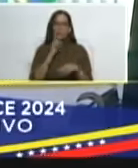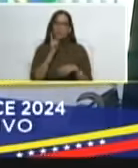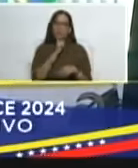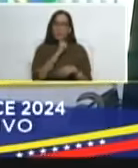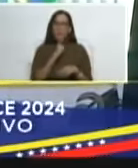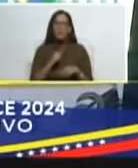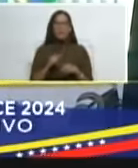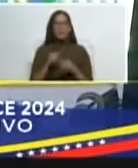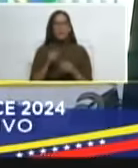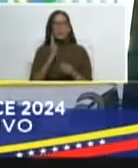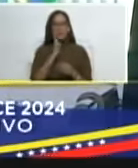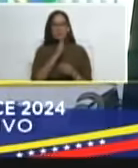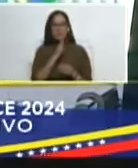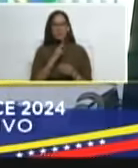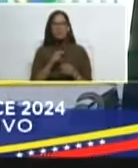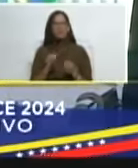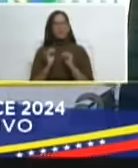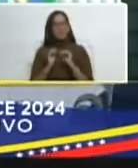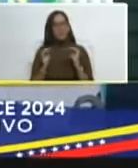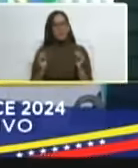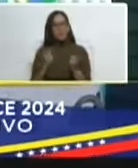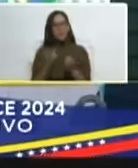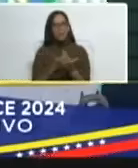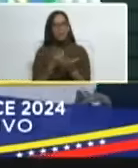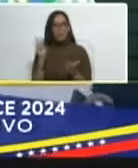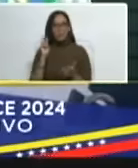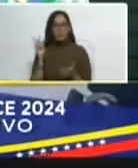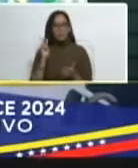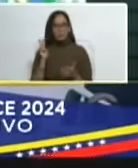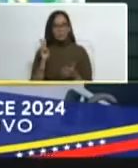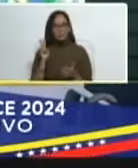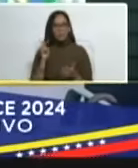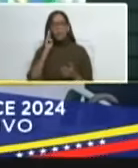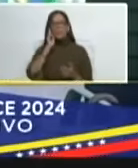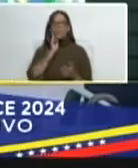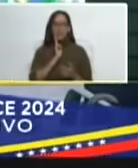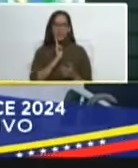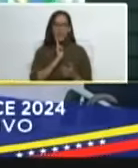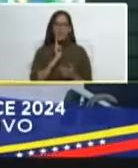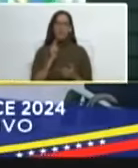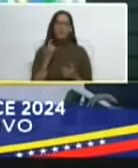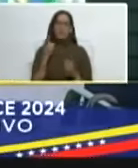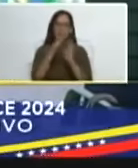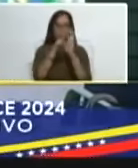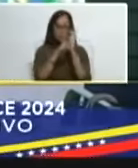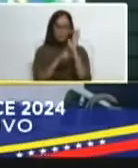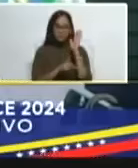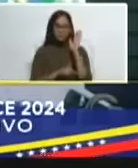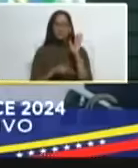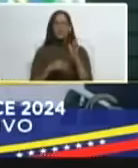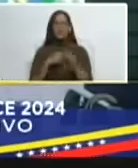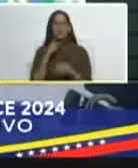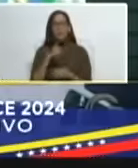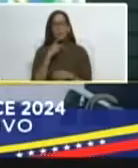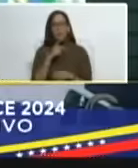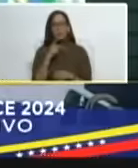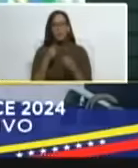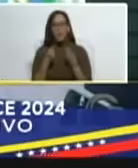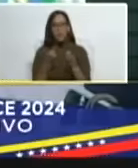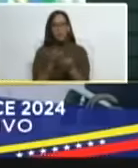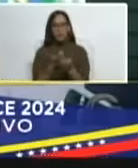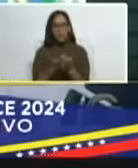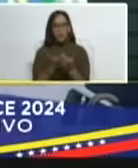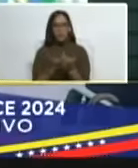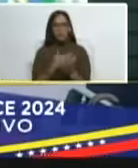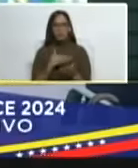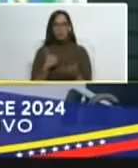apellido, que es la agenda económica bolivariana. La agenda económica bolivariana fue un gran diseño de política económica. Y yo